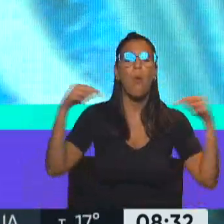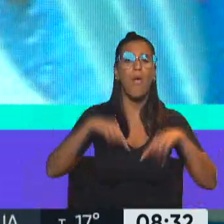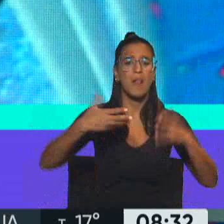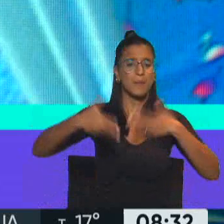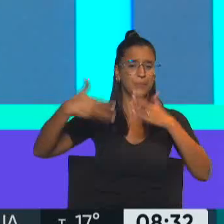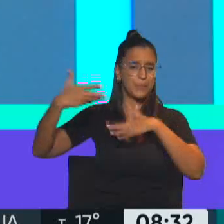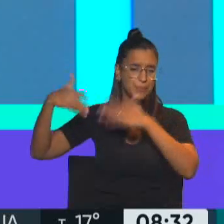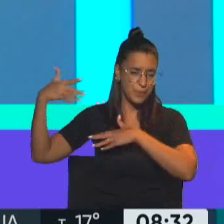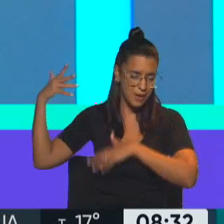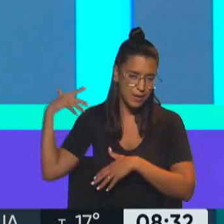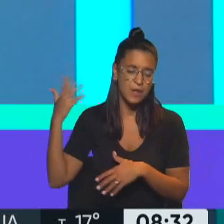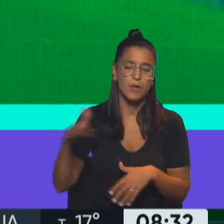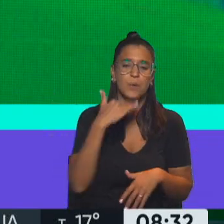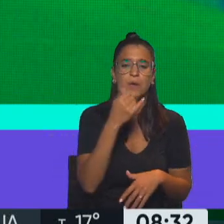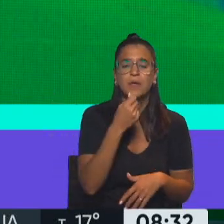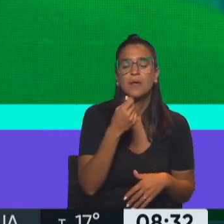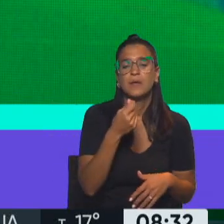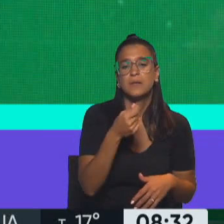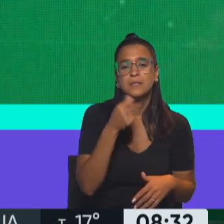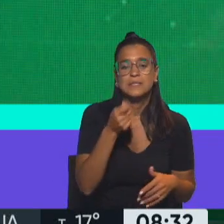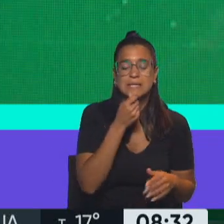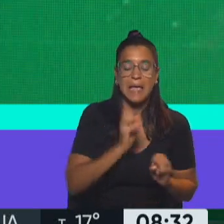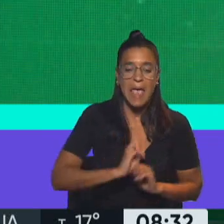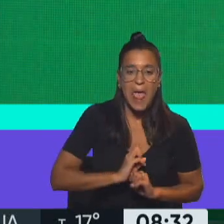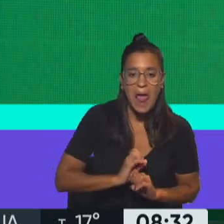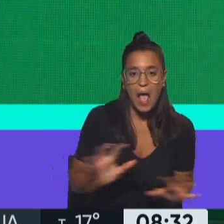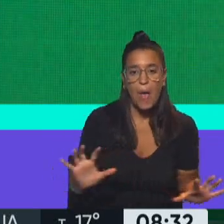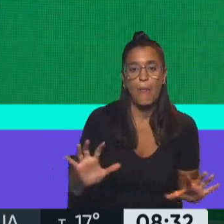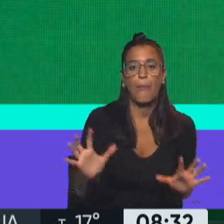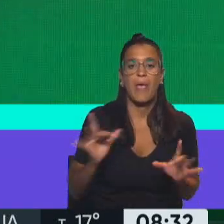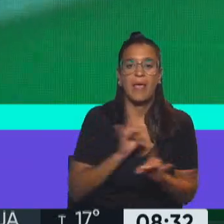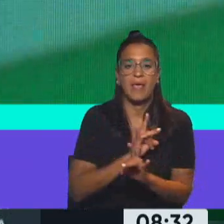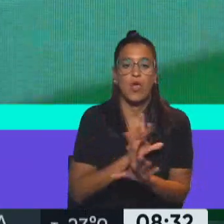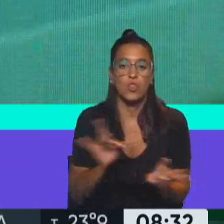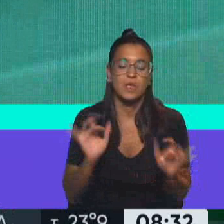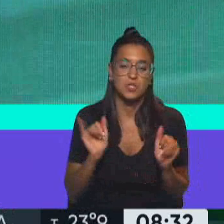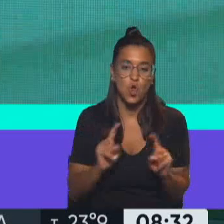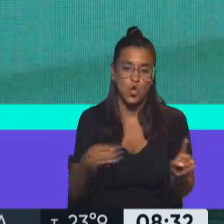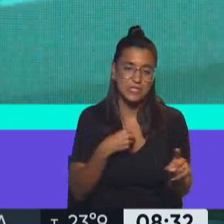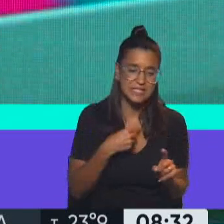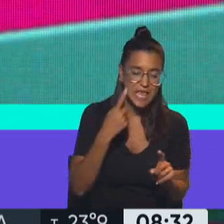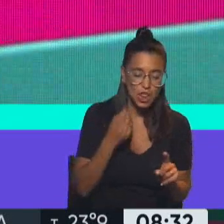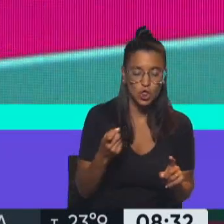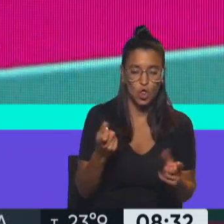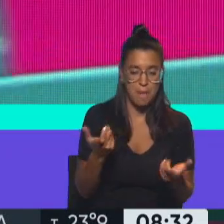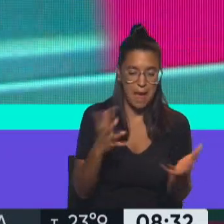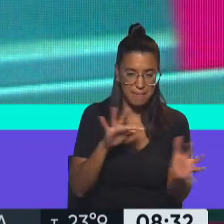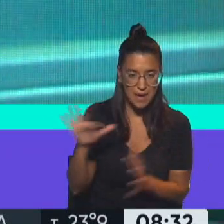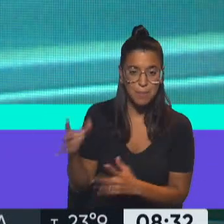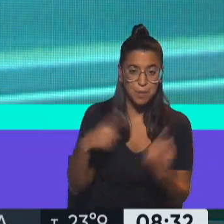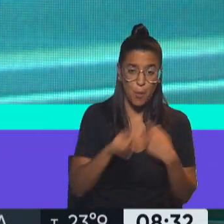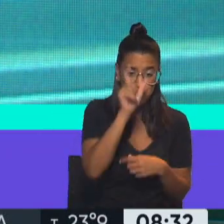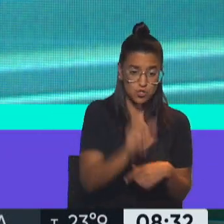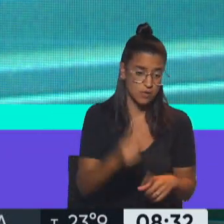lamentablemente, más allá del grado de gravedad que pueda tener el contagio, ¿no? En cuanto a los síntomas y a cómo se atraviesa, a personas que